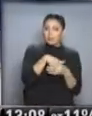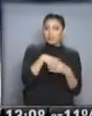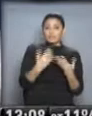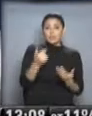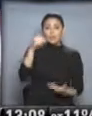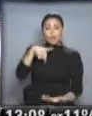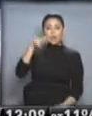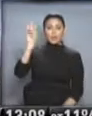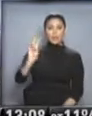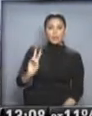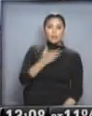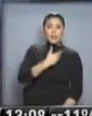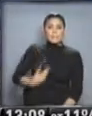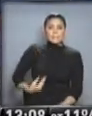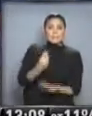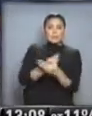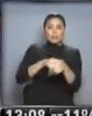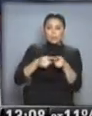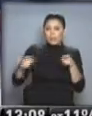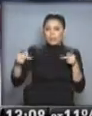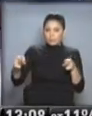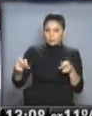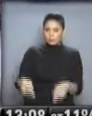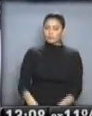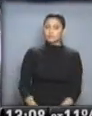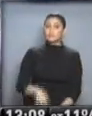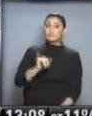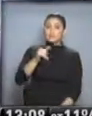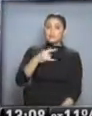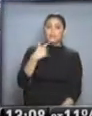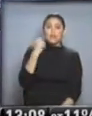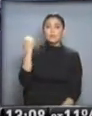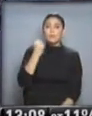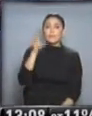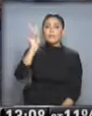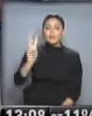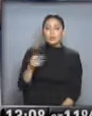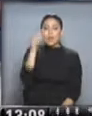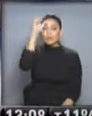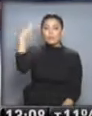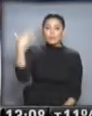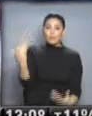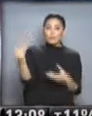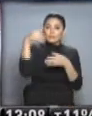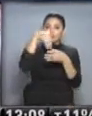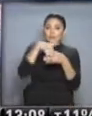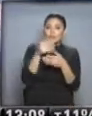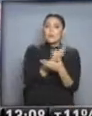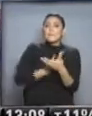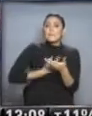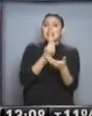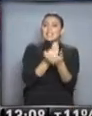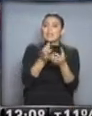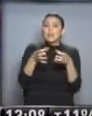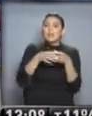asumió hoy la presidencia pro-témpore gustina sin duda le un hecho histórico que venezuela finalmente haya asumido la presidencia pro témpore